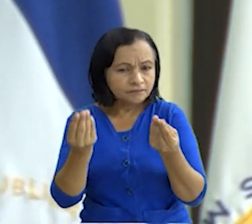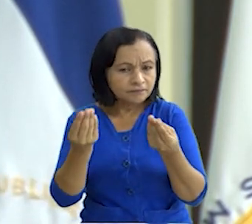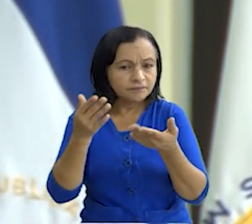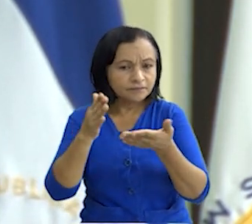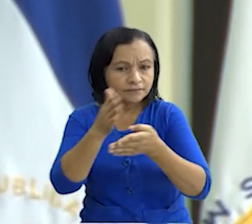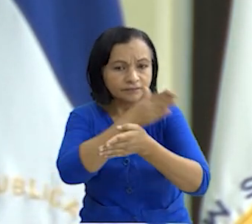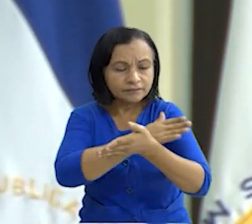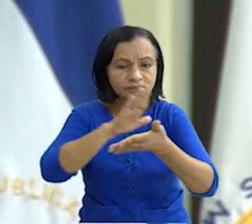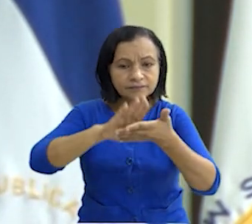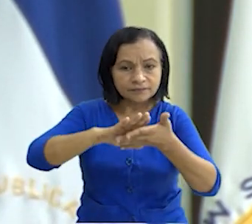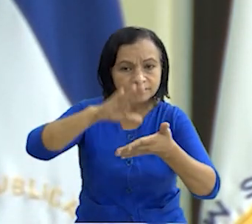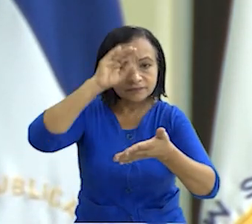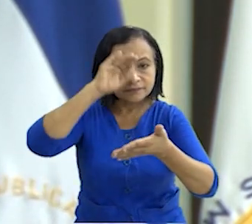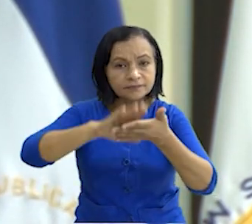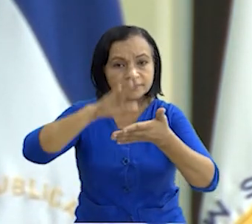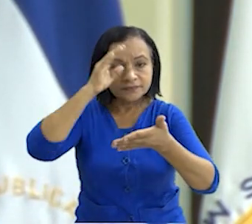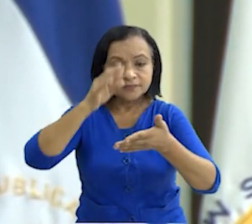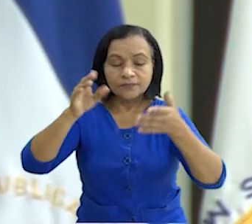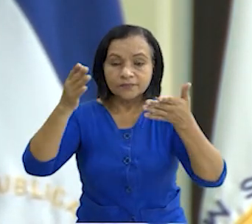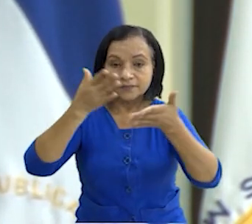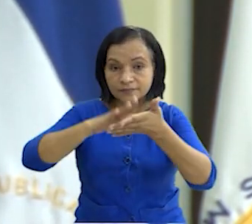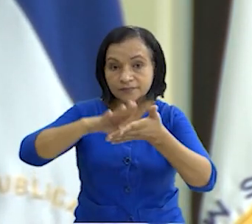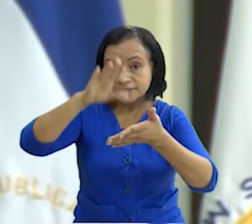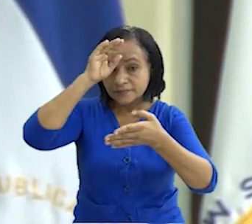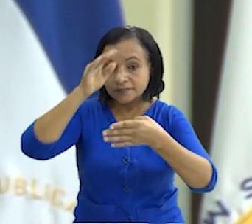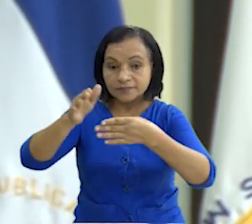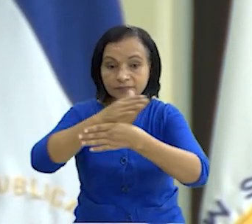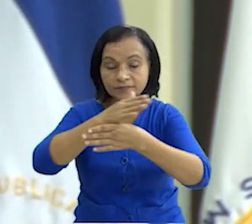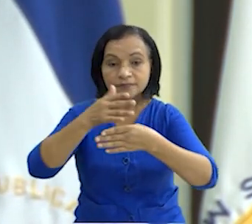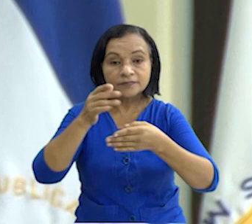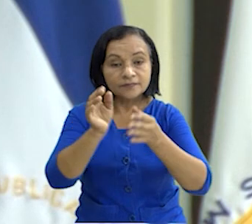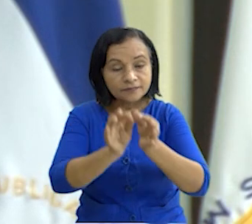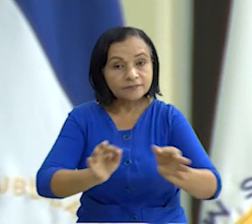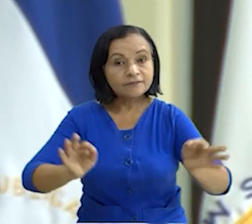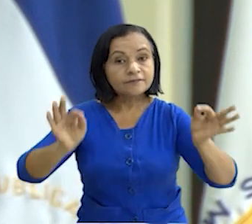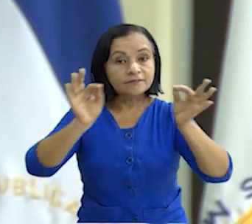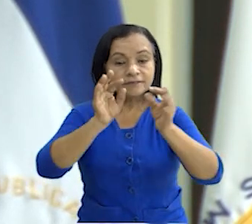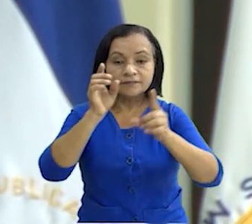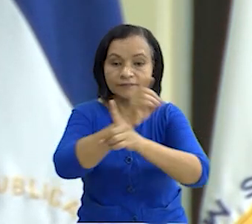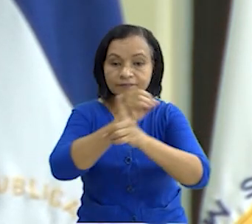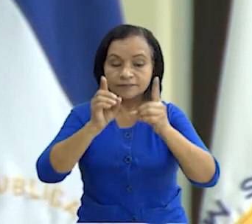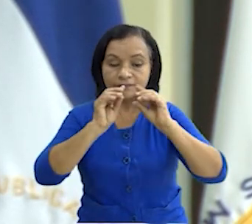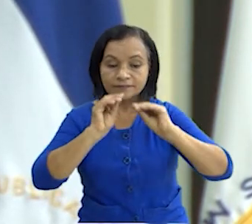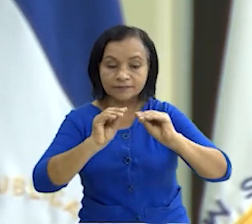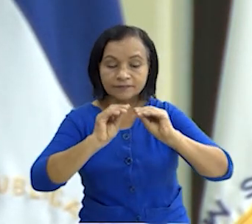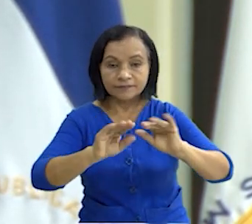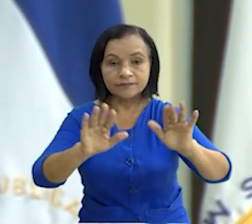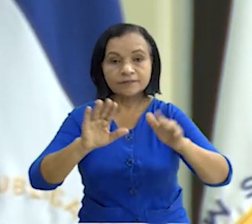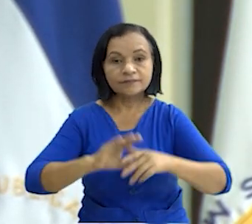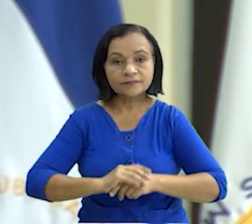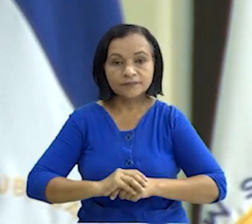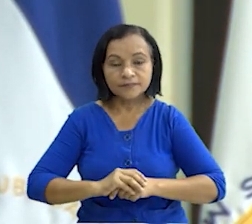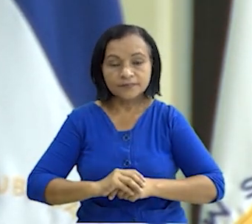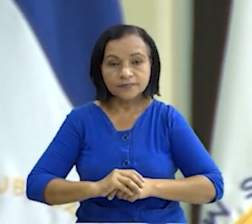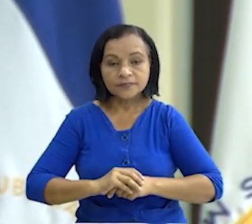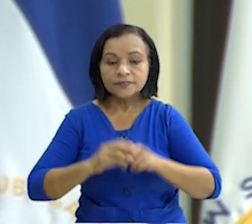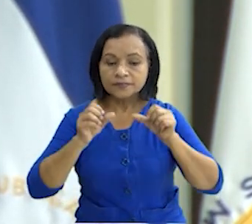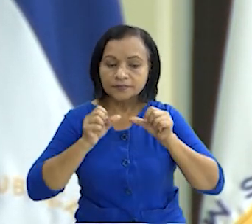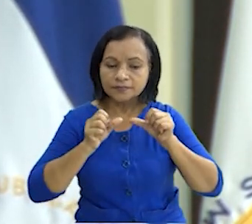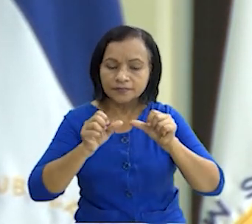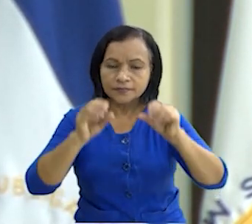que hemos venido acumulando de capacidades es nuestra principal obligación en este momento.